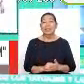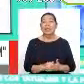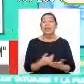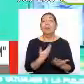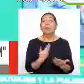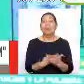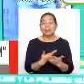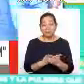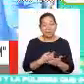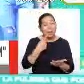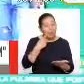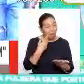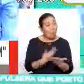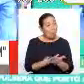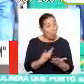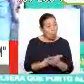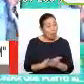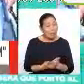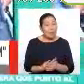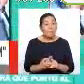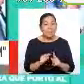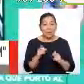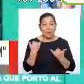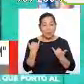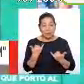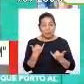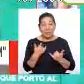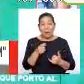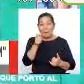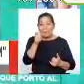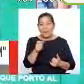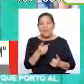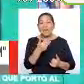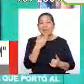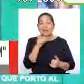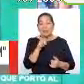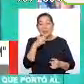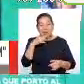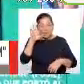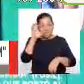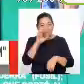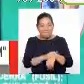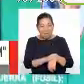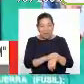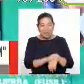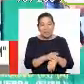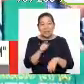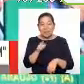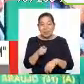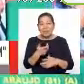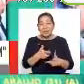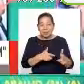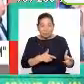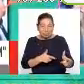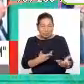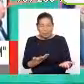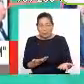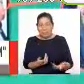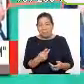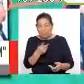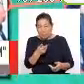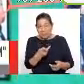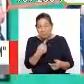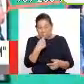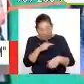probado fehacientemente bajo pericias que esta es la persona a la que nosotros hemos capturado y quien está portando un arma de fuego. Acá está